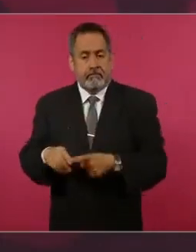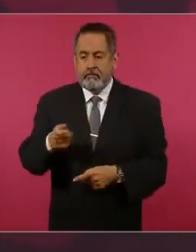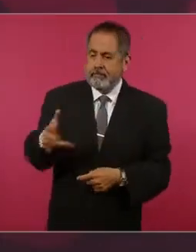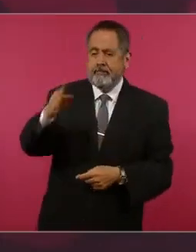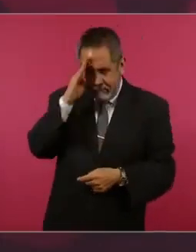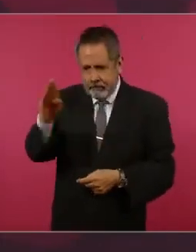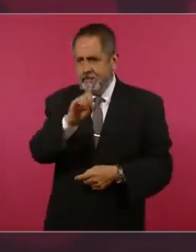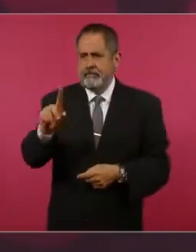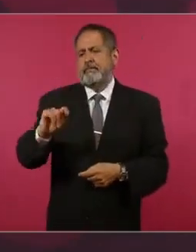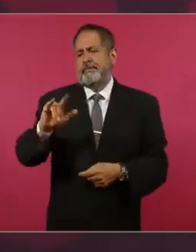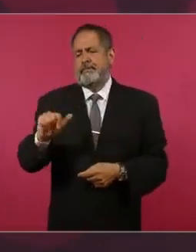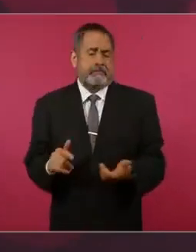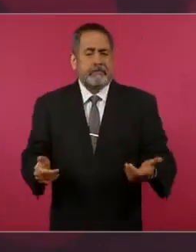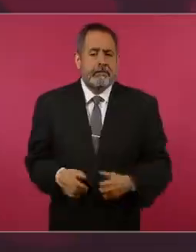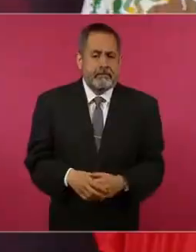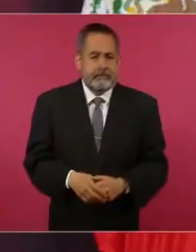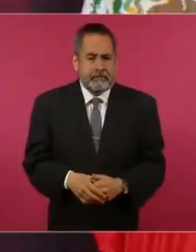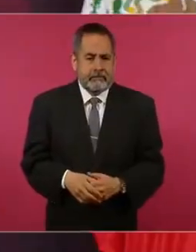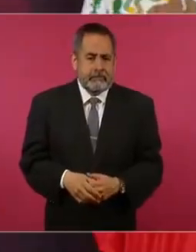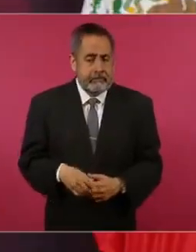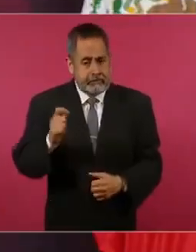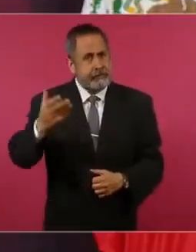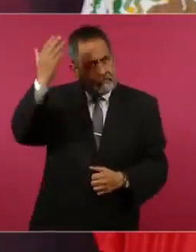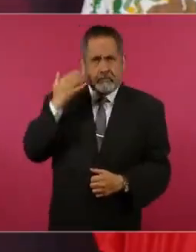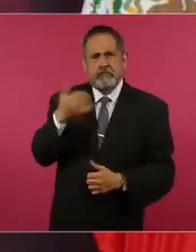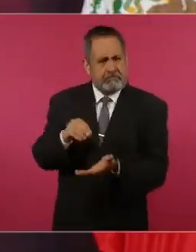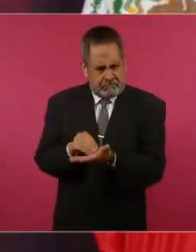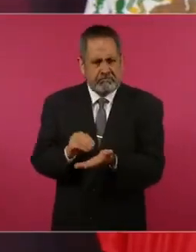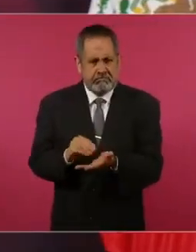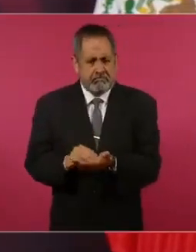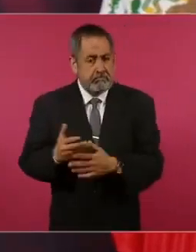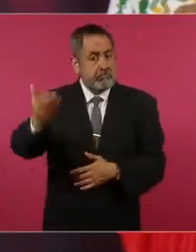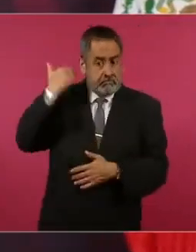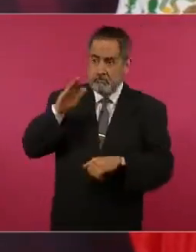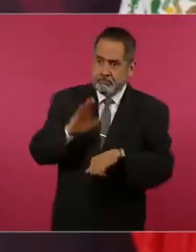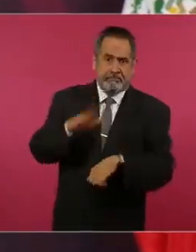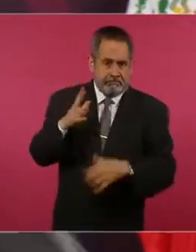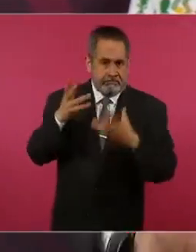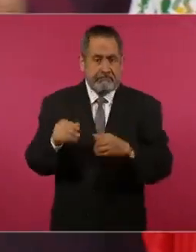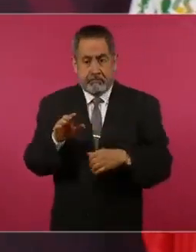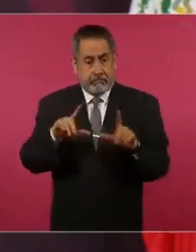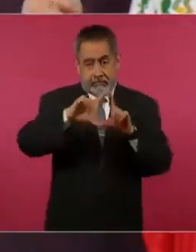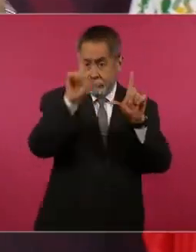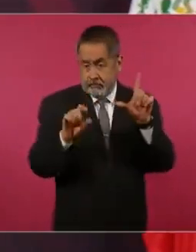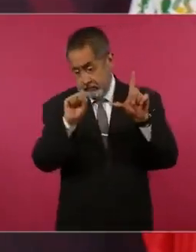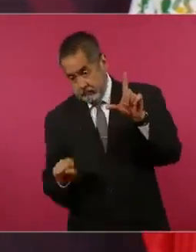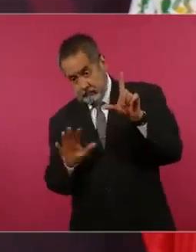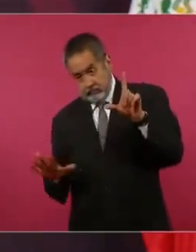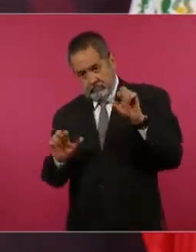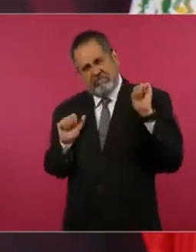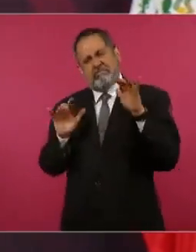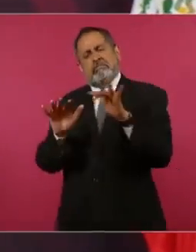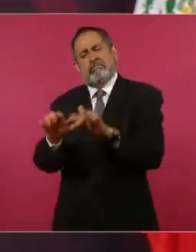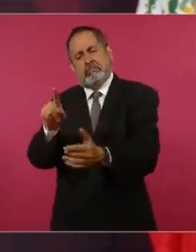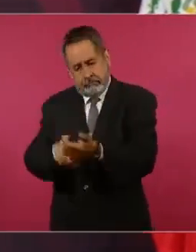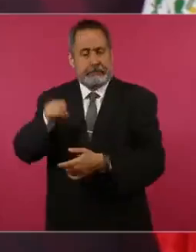Tila. Entonces, antes y todavía, pero antes más, de todo el sureste, se iba a